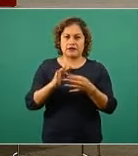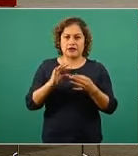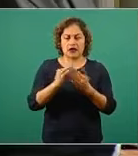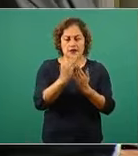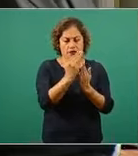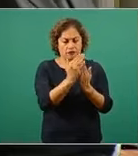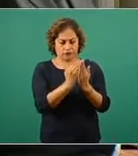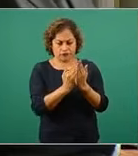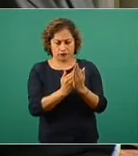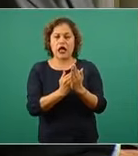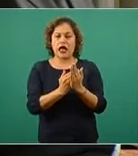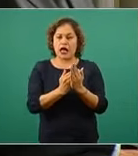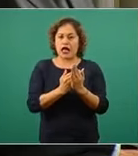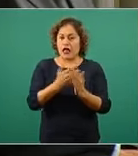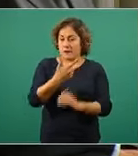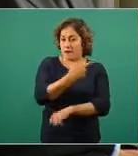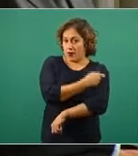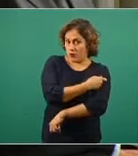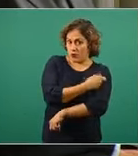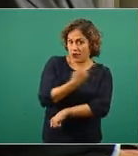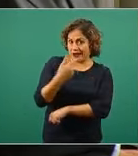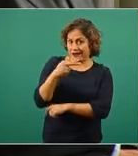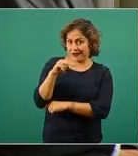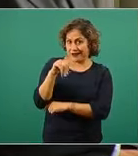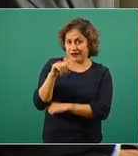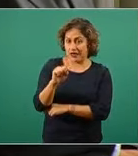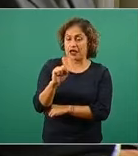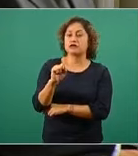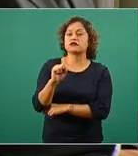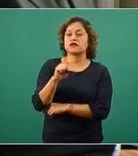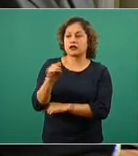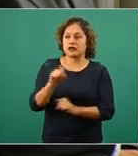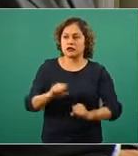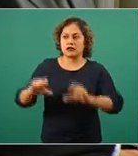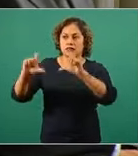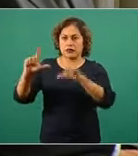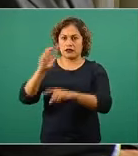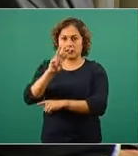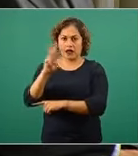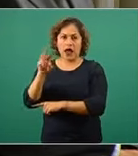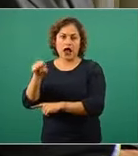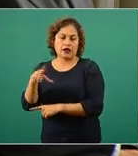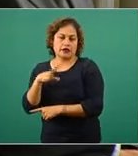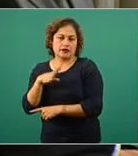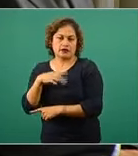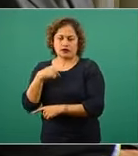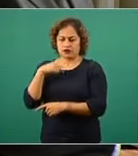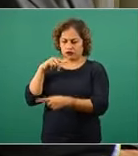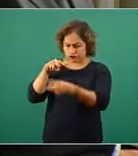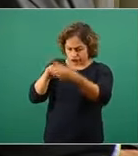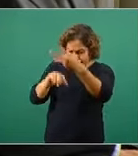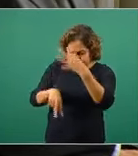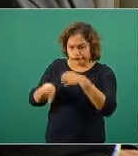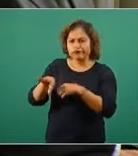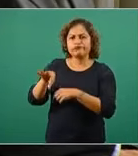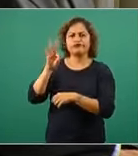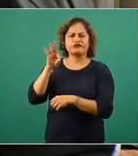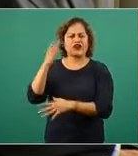el sitio de coronavirus, me di cuenta que falta la de AstraZeneca, ¿no? Está la de Sputnik, está